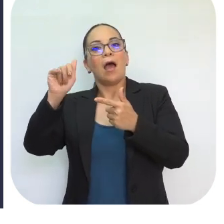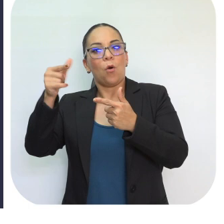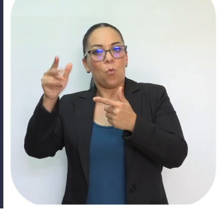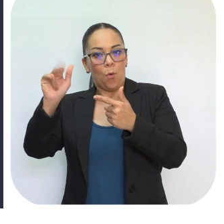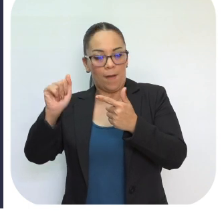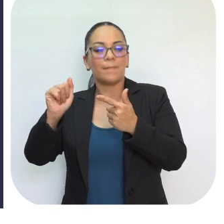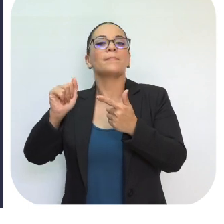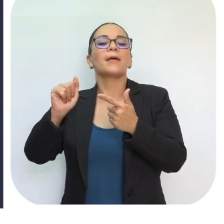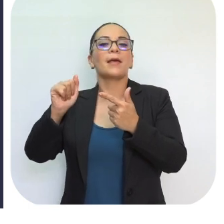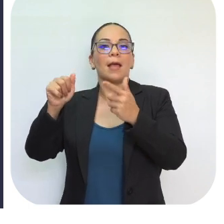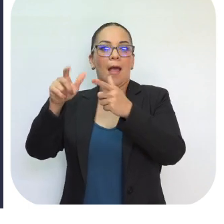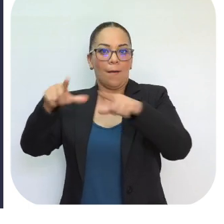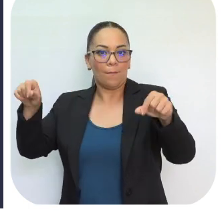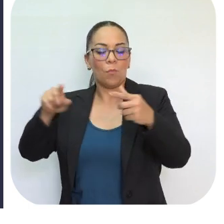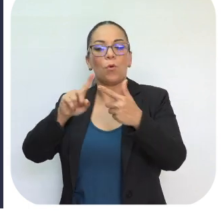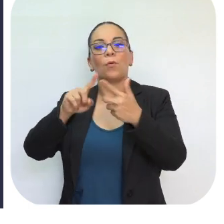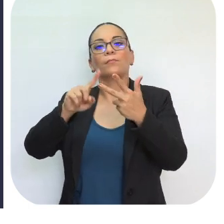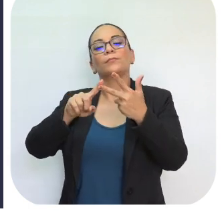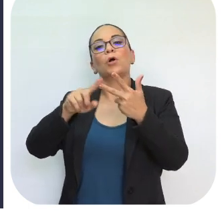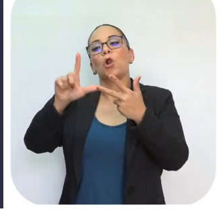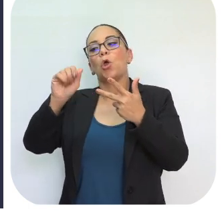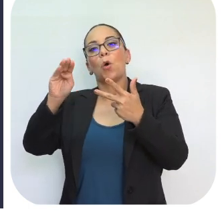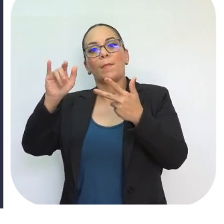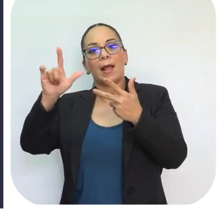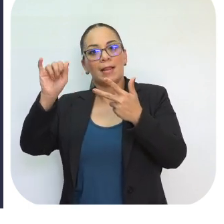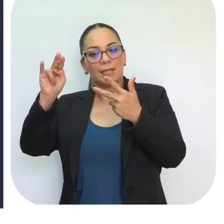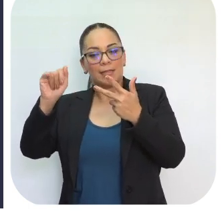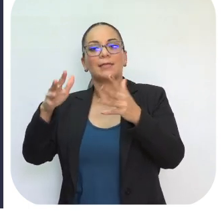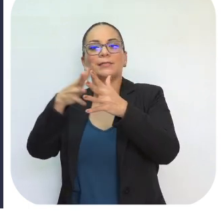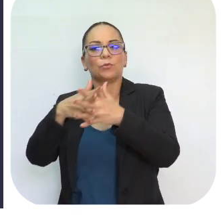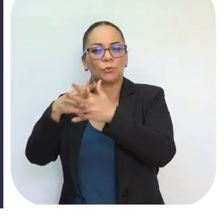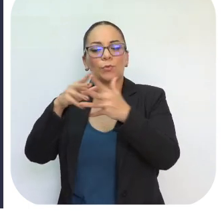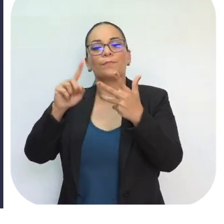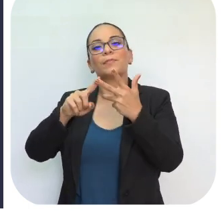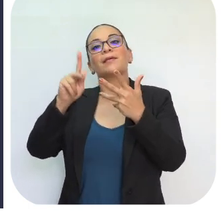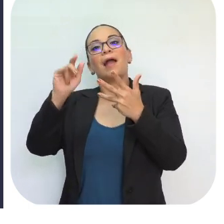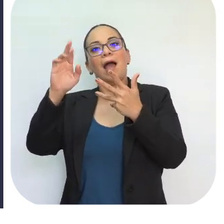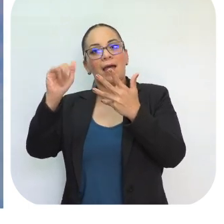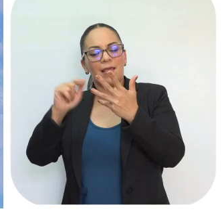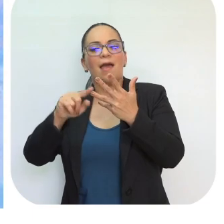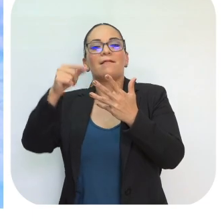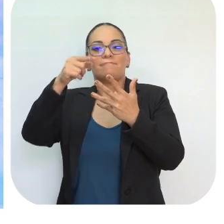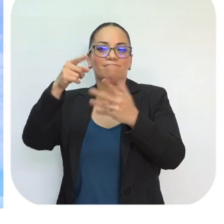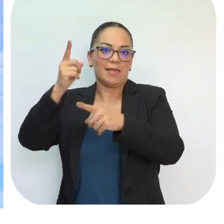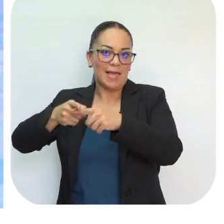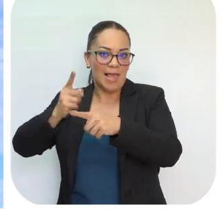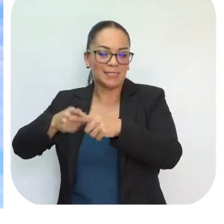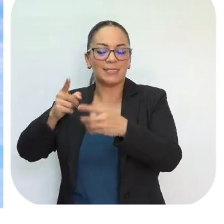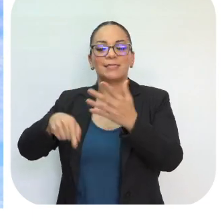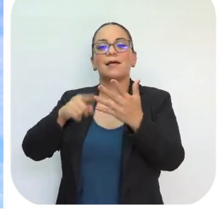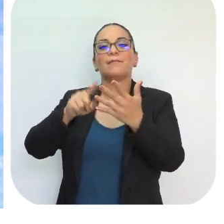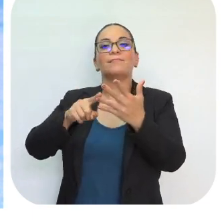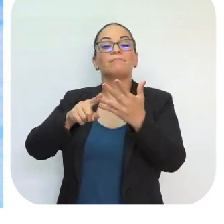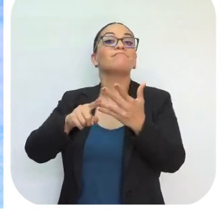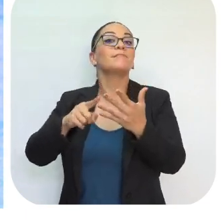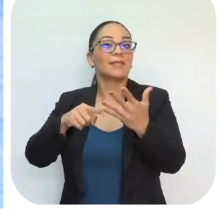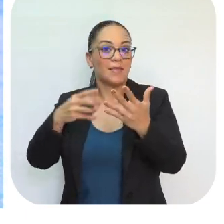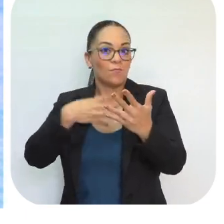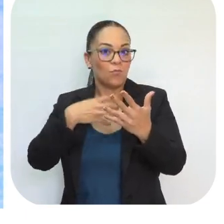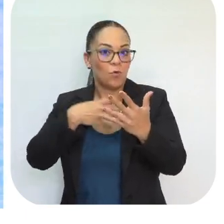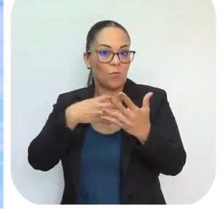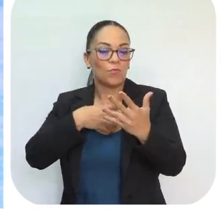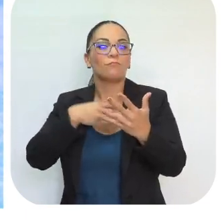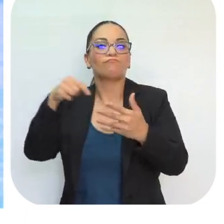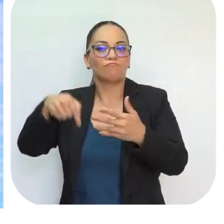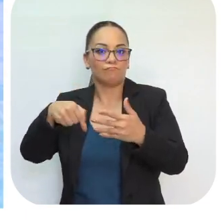Loma Linda en Estados Unidos, Icaria en Grecia y sí, nuestra propia península de Nicoya en